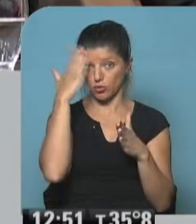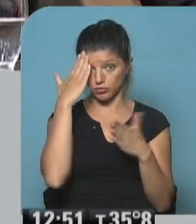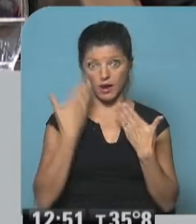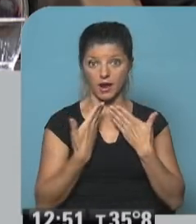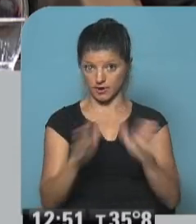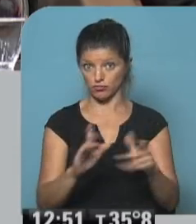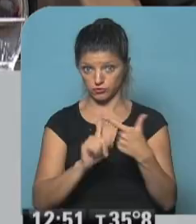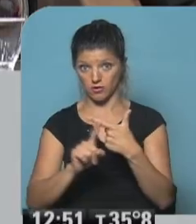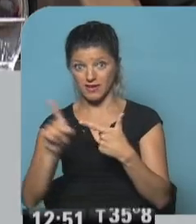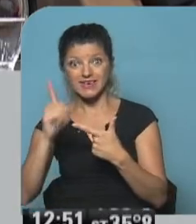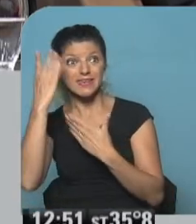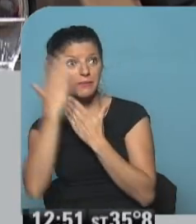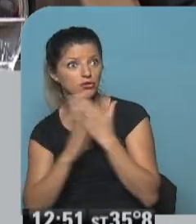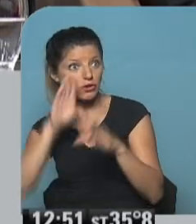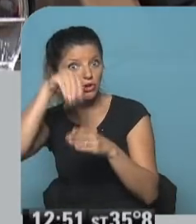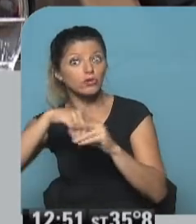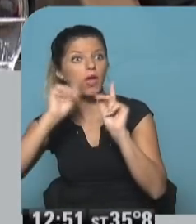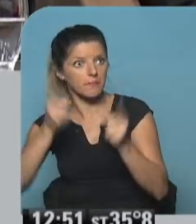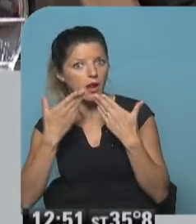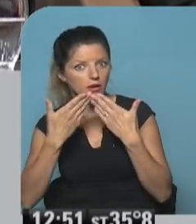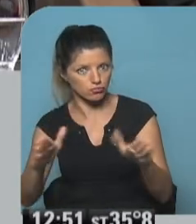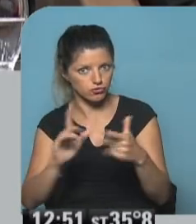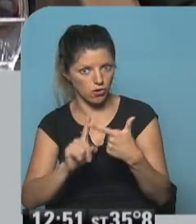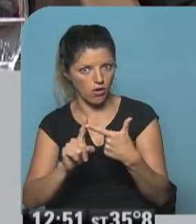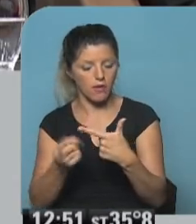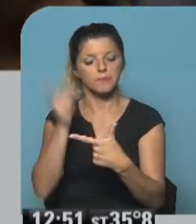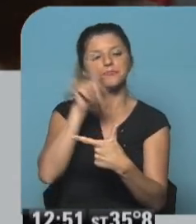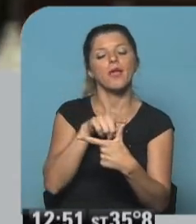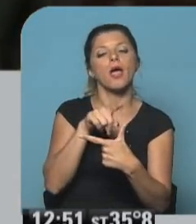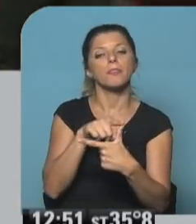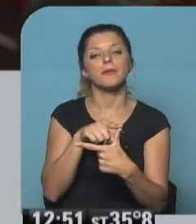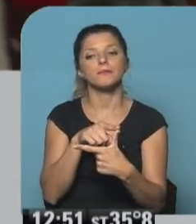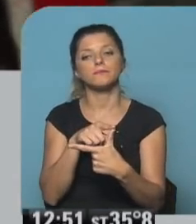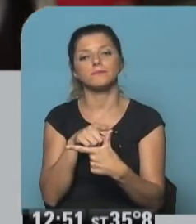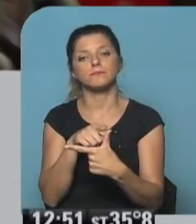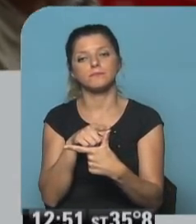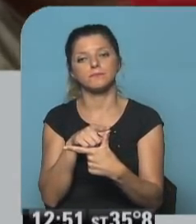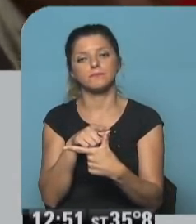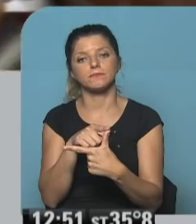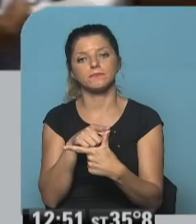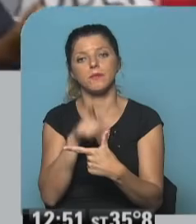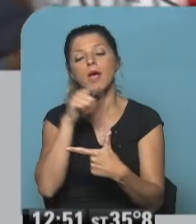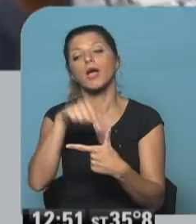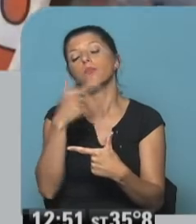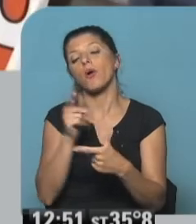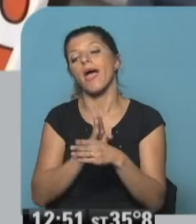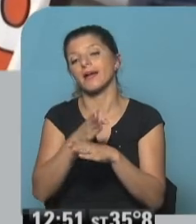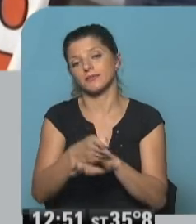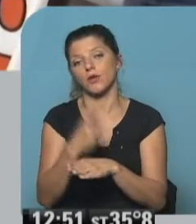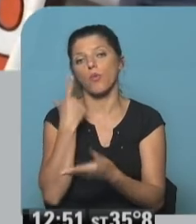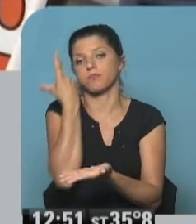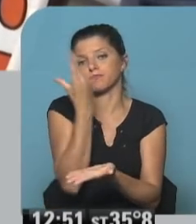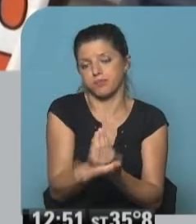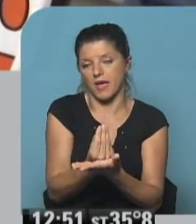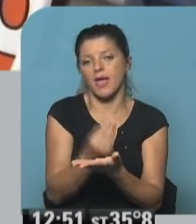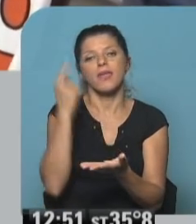nada menos que el del Interior. El de Cultura aparentemente es una de las carteras en las que se habla del posible acceso de un legislador